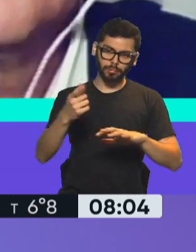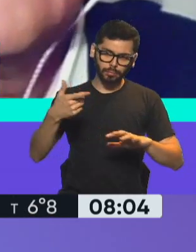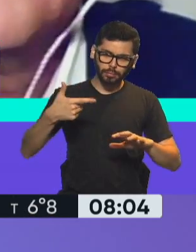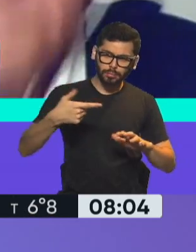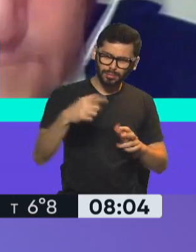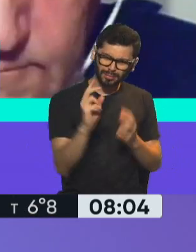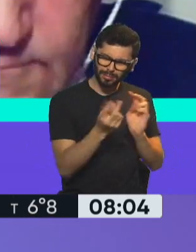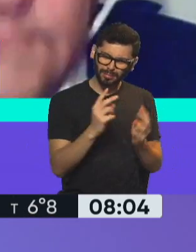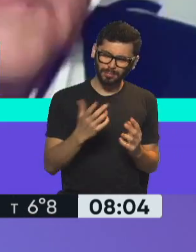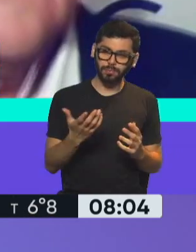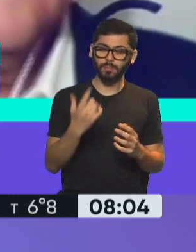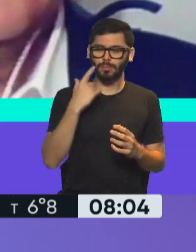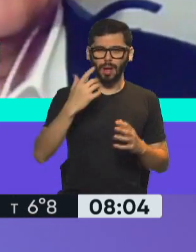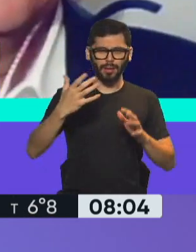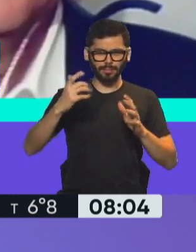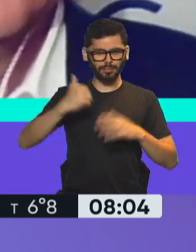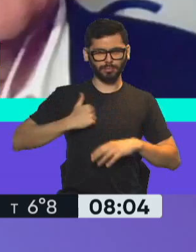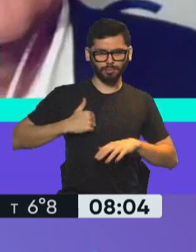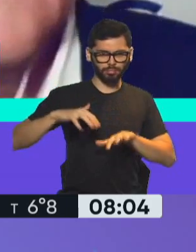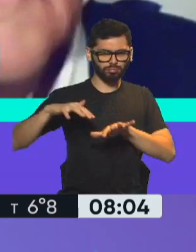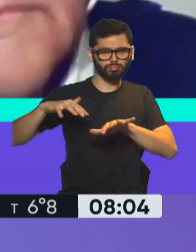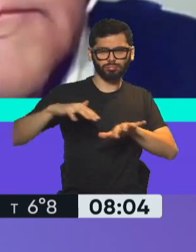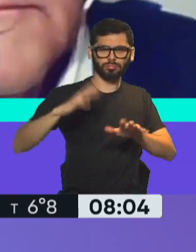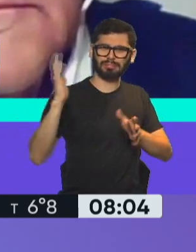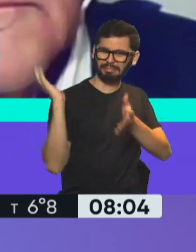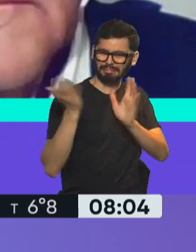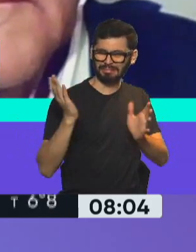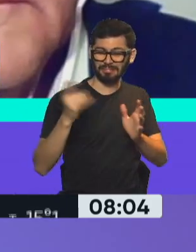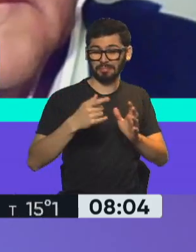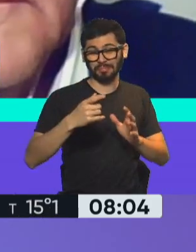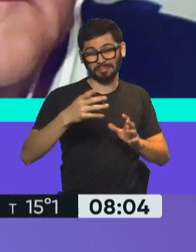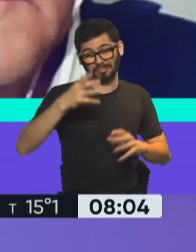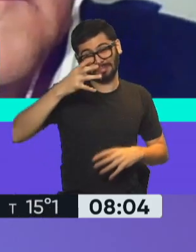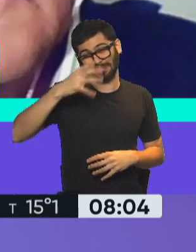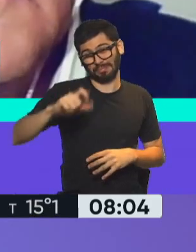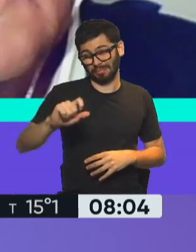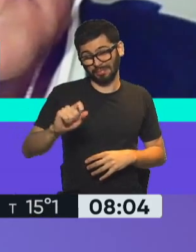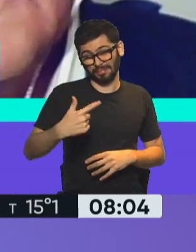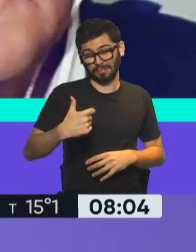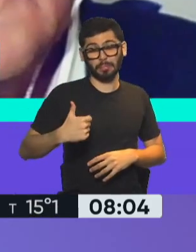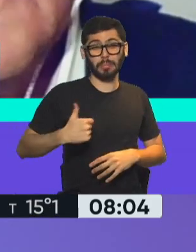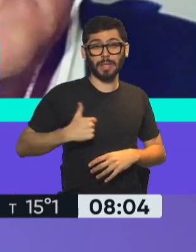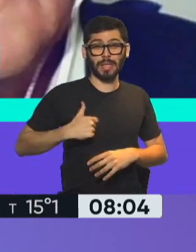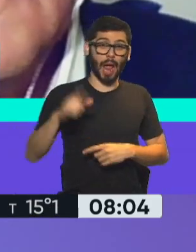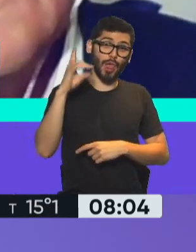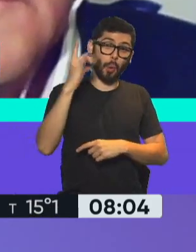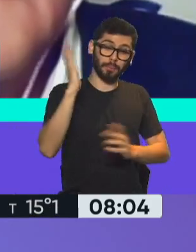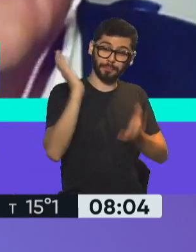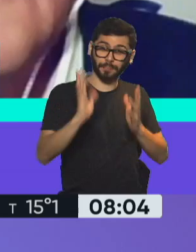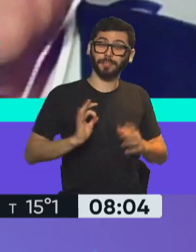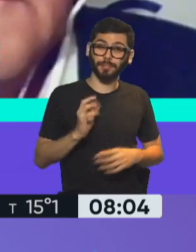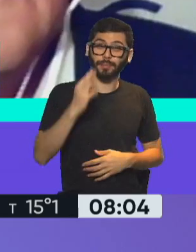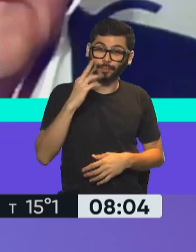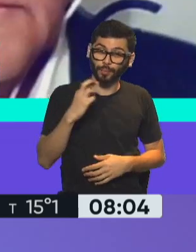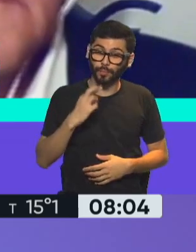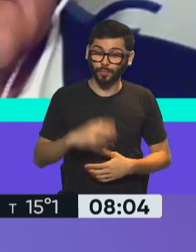recién las imágenes, las caravanas, las marchas y la brutal represión de los militares bolivianos por aquel